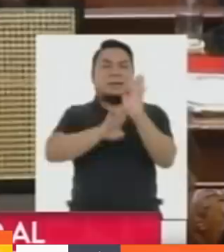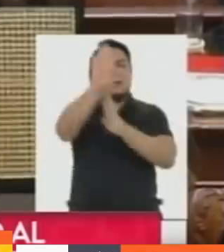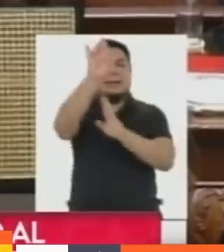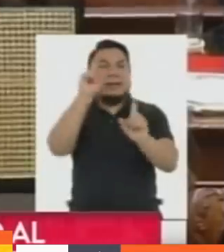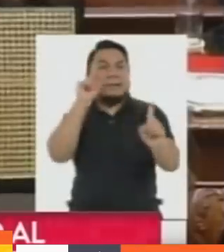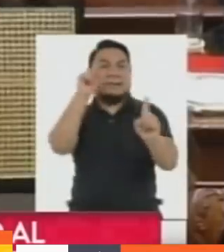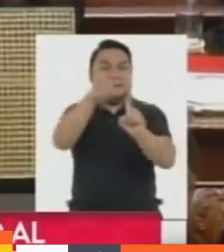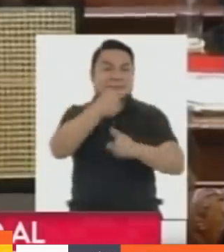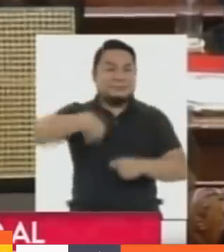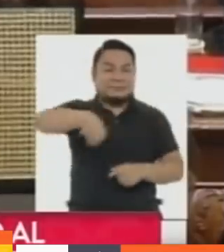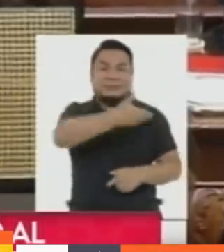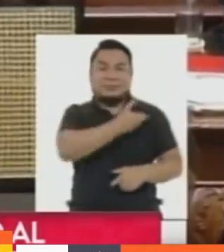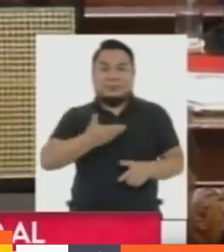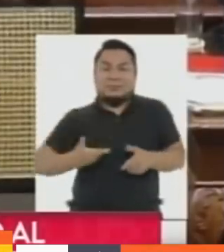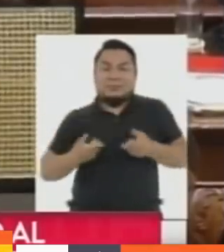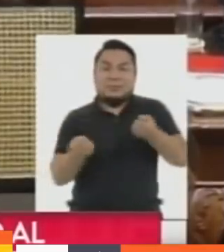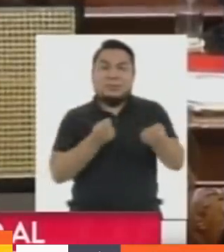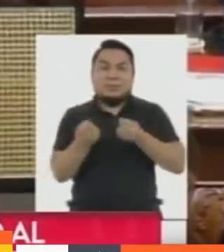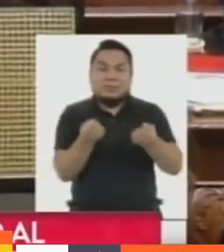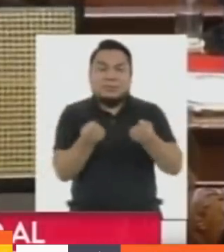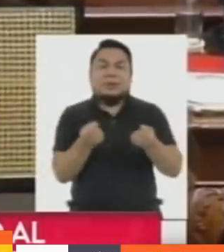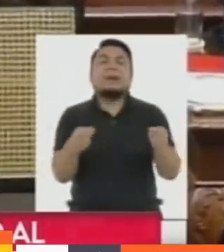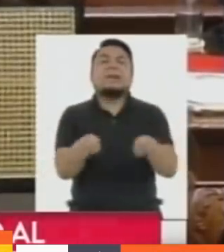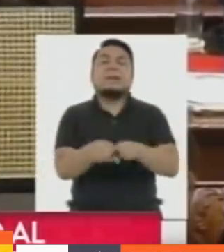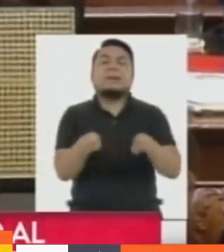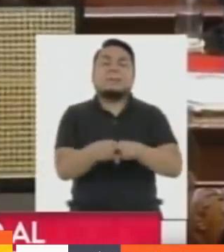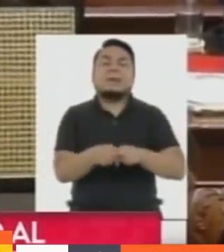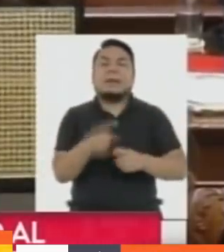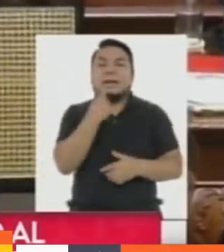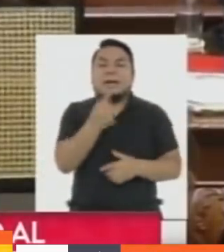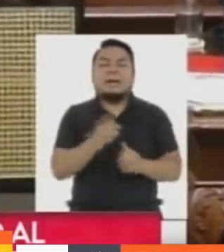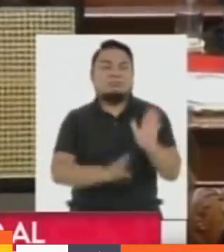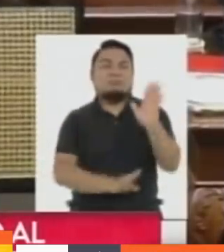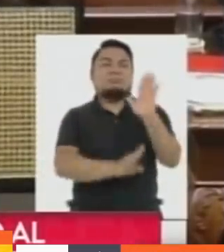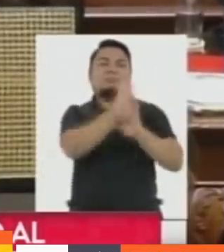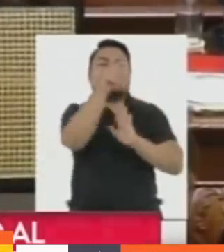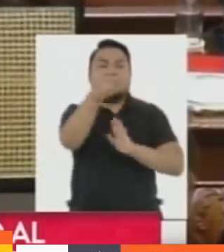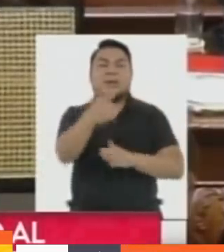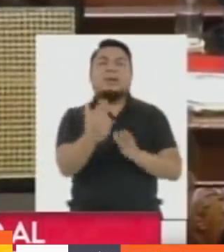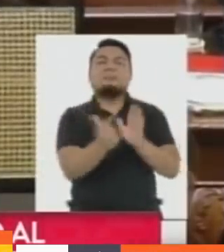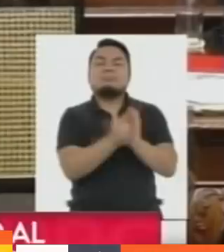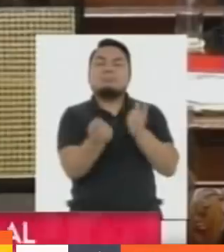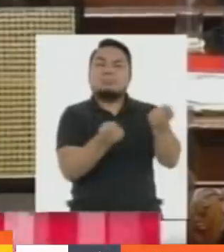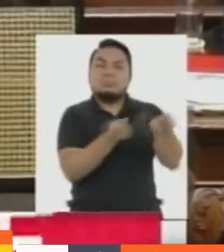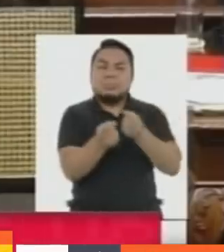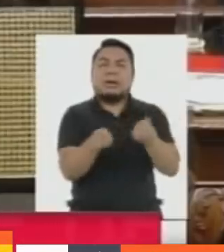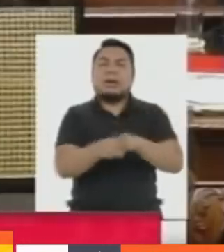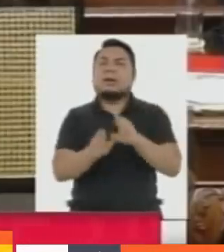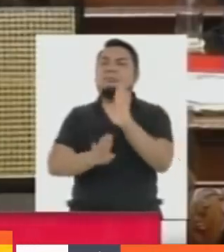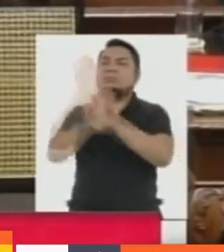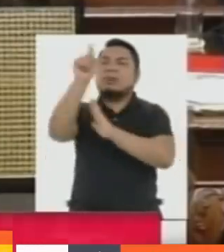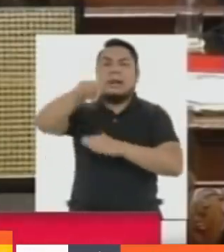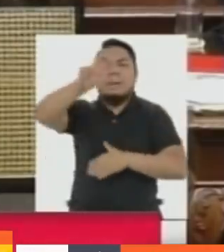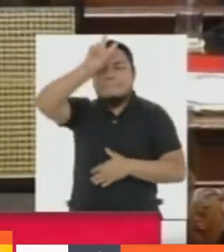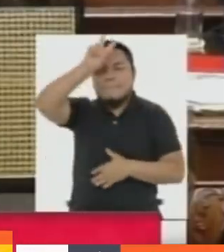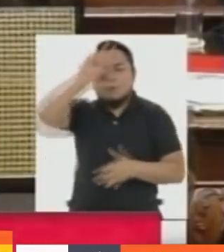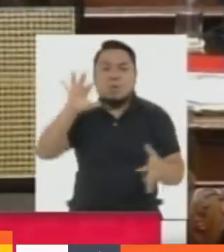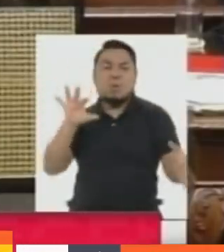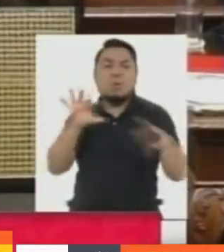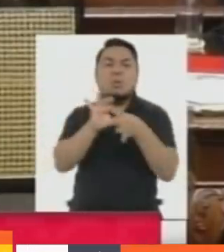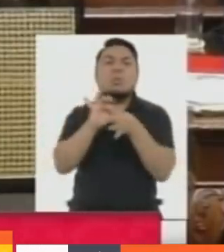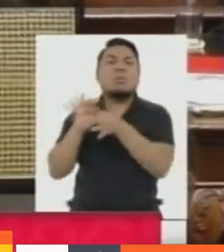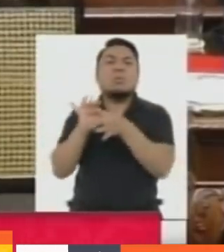13 puntos y por supuesto en todas nuestras plataformas invitamos también comentar también en nuestras plataformas recordemos